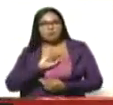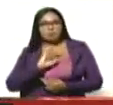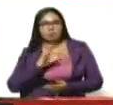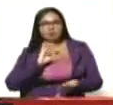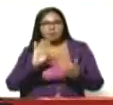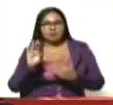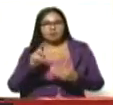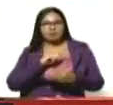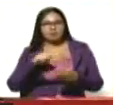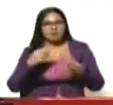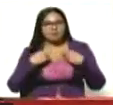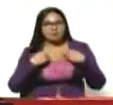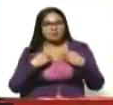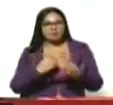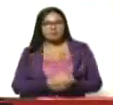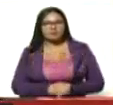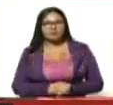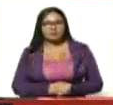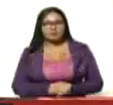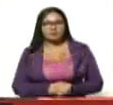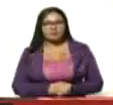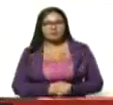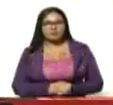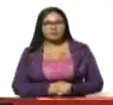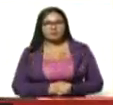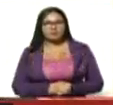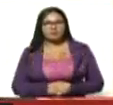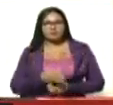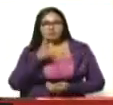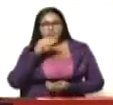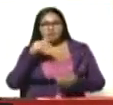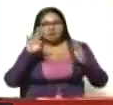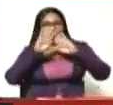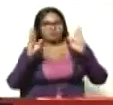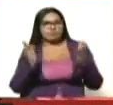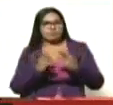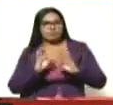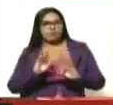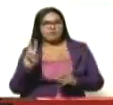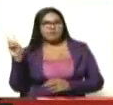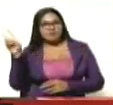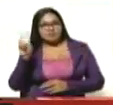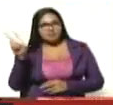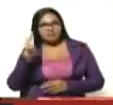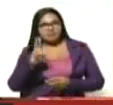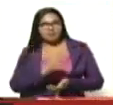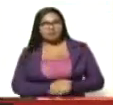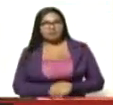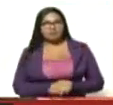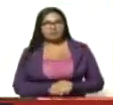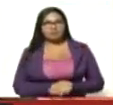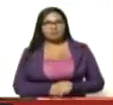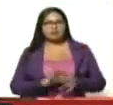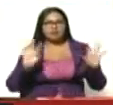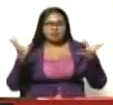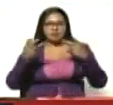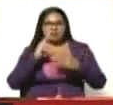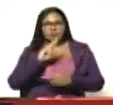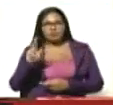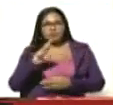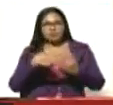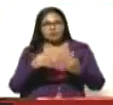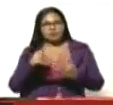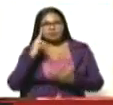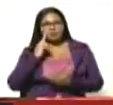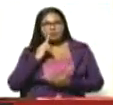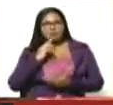patria para la vida que no tiene parangón en el mundo. Venezuela, esta gloriosa república de Simón